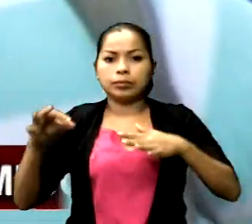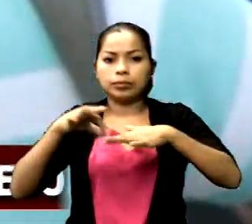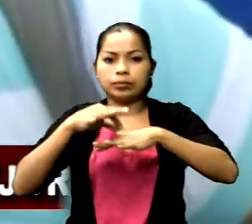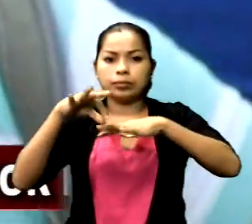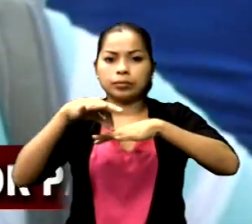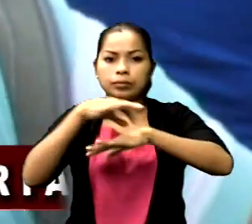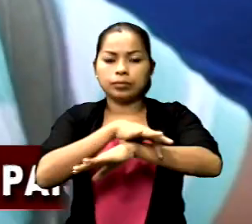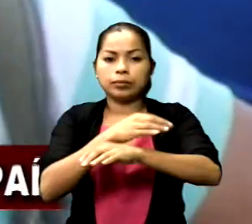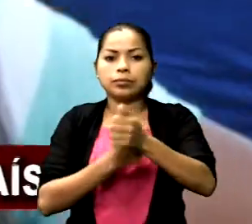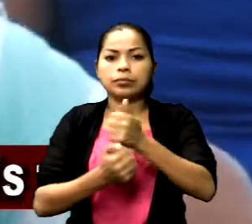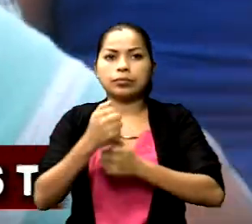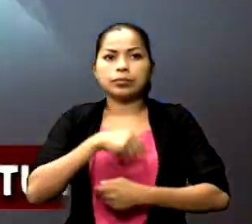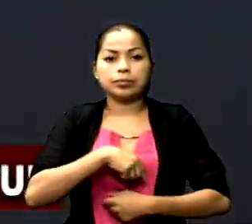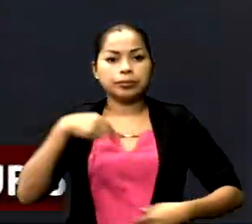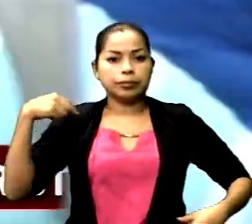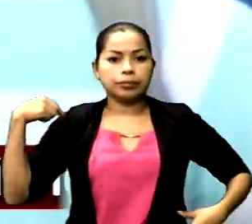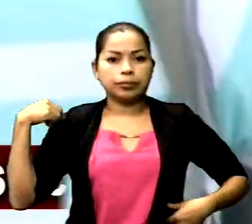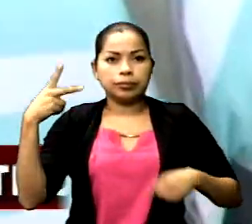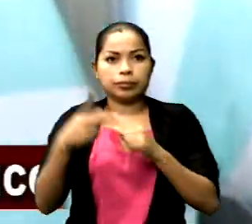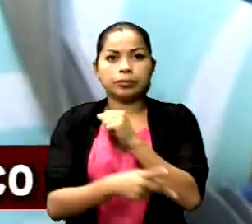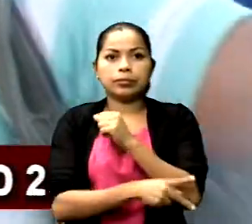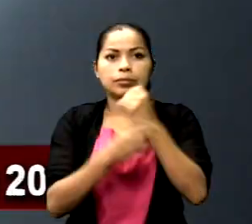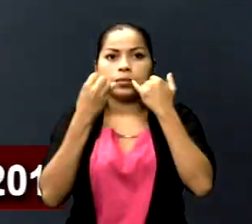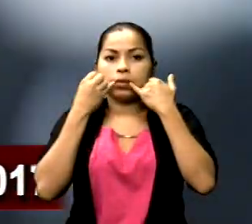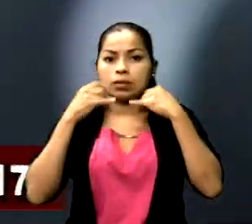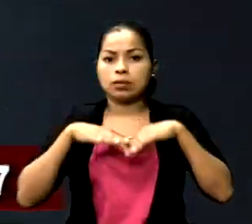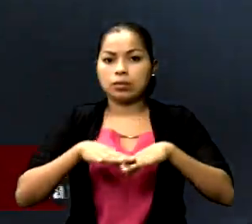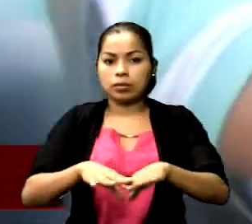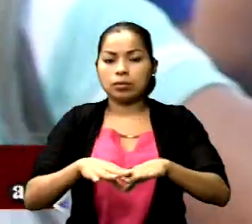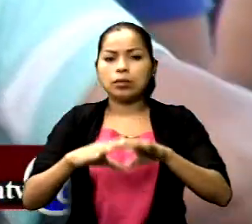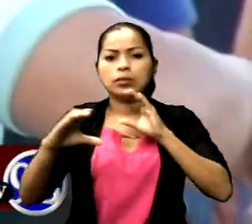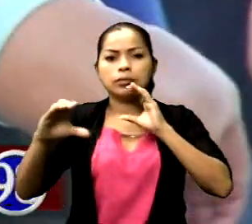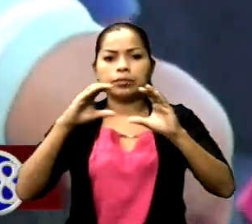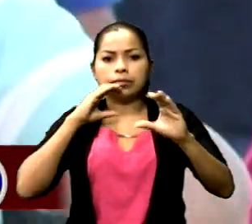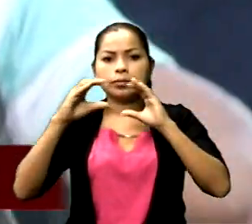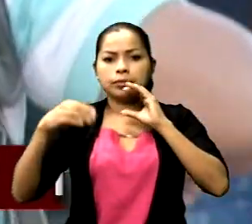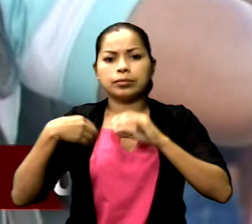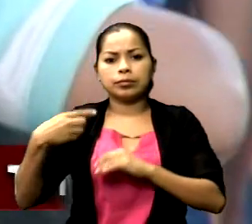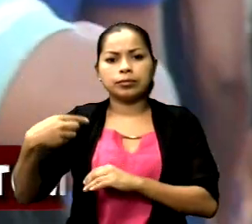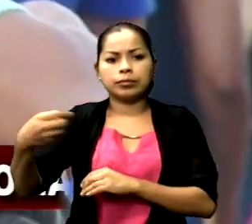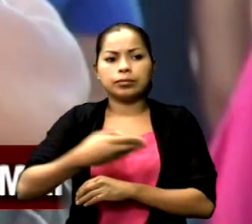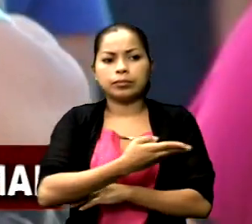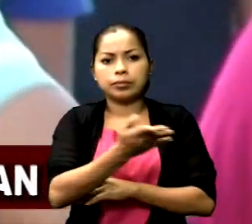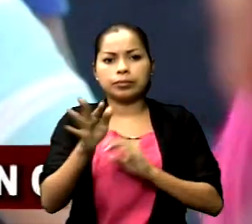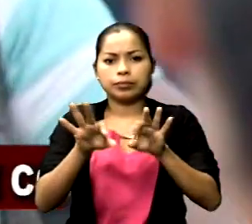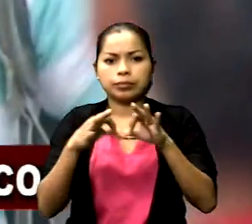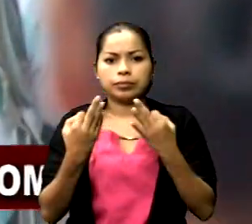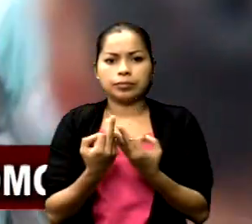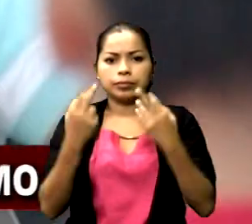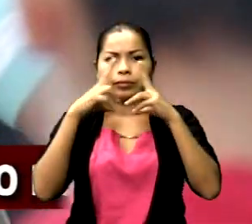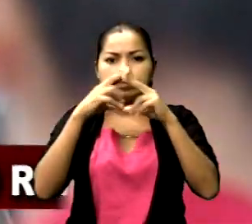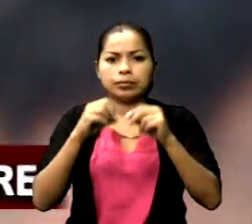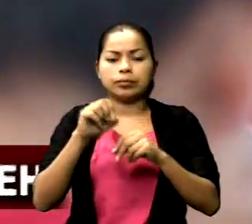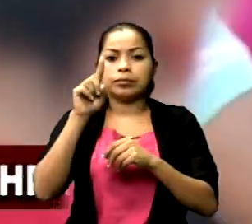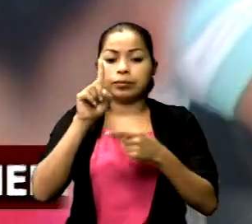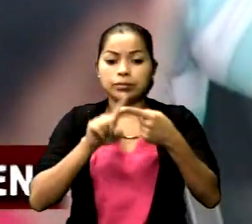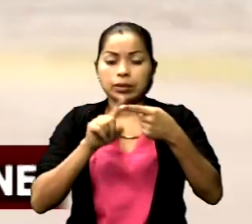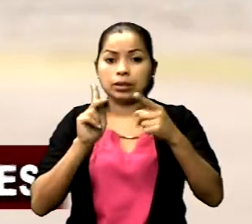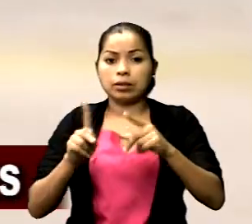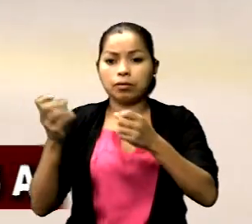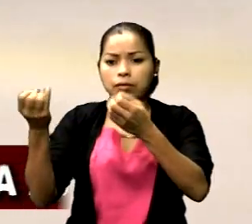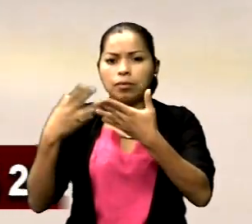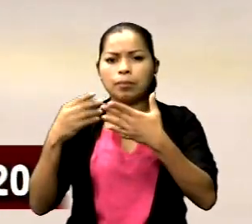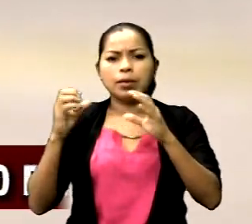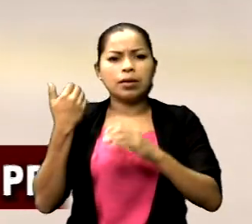Murillo, vicepresidenta de la República, anunció en su comunicación diaria con las familias nicaragüenses que el primer caso reportado